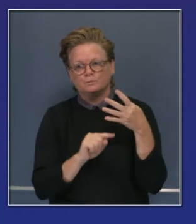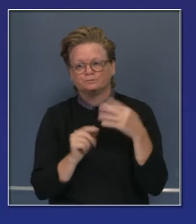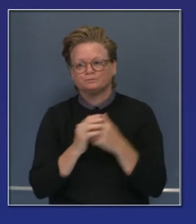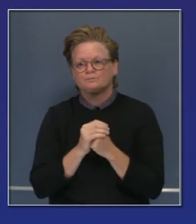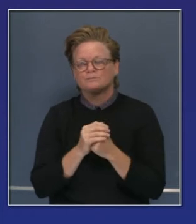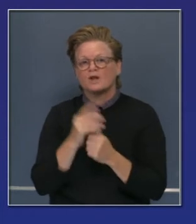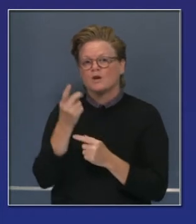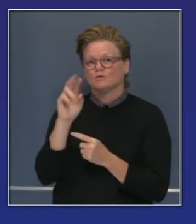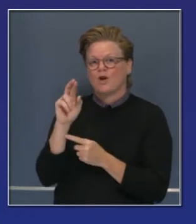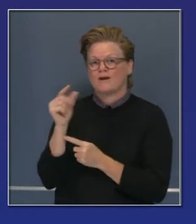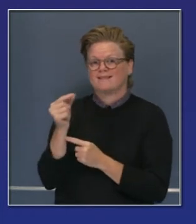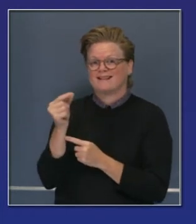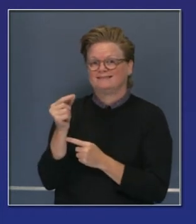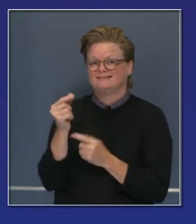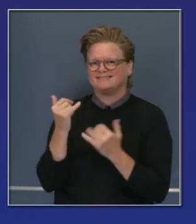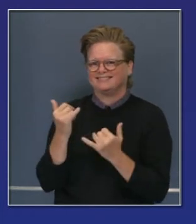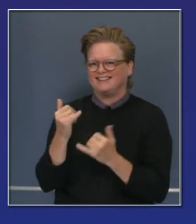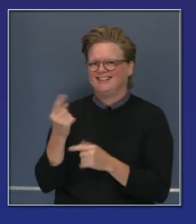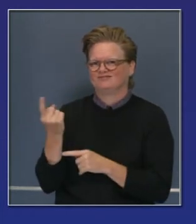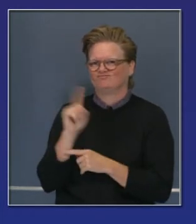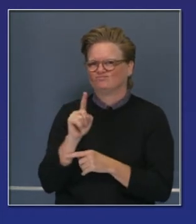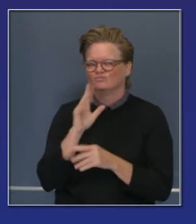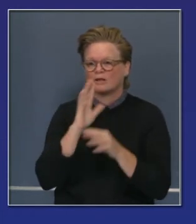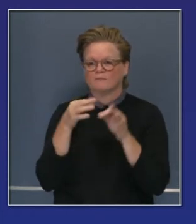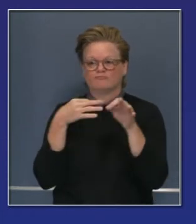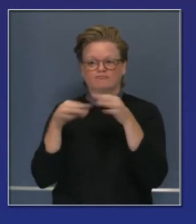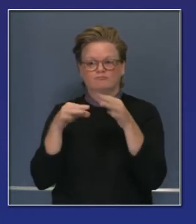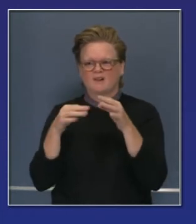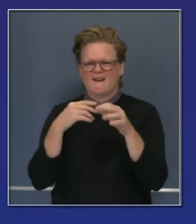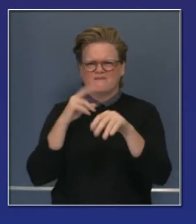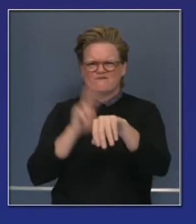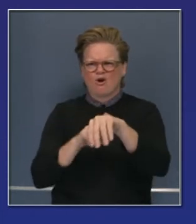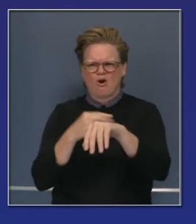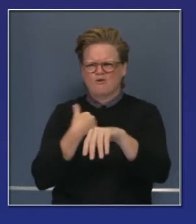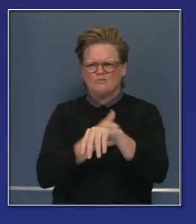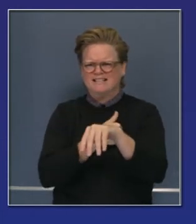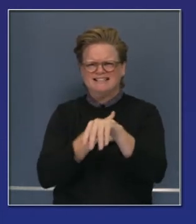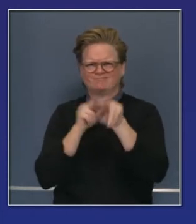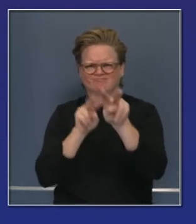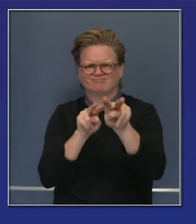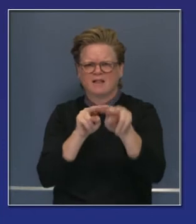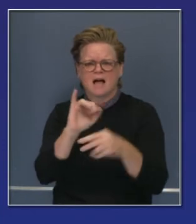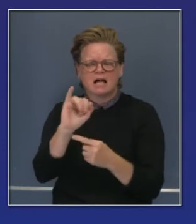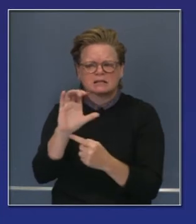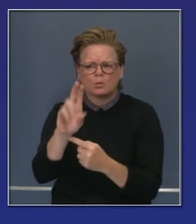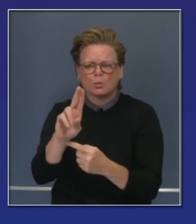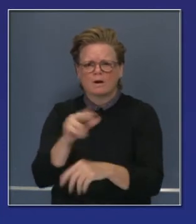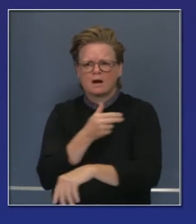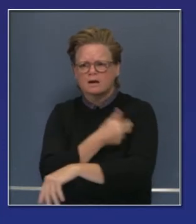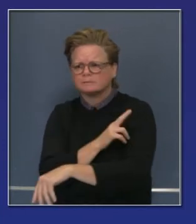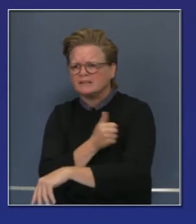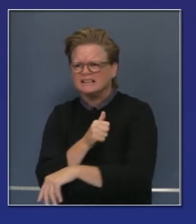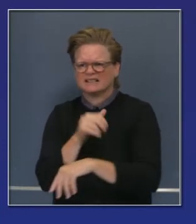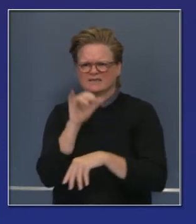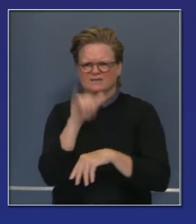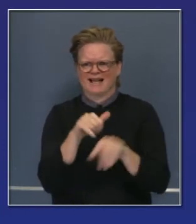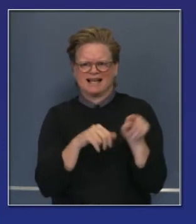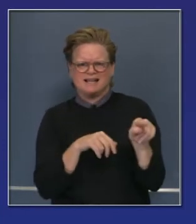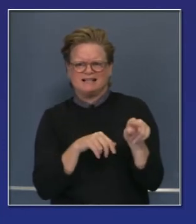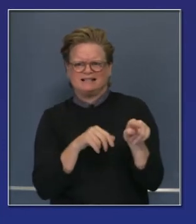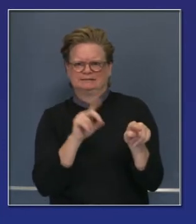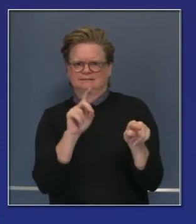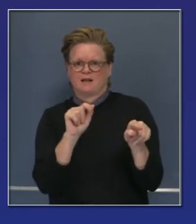no queremos abandonar esta noción de las capacidades de hospitales y unidades de cuidados intensivos, un criterio que es muy